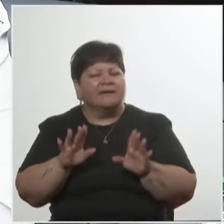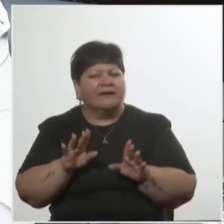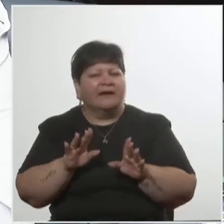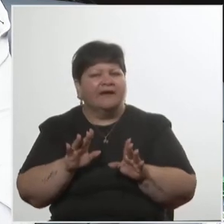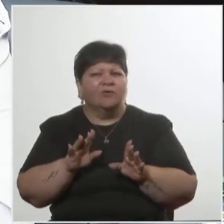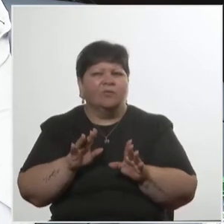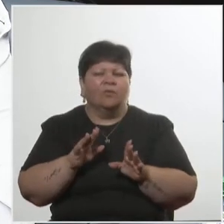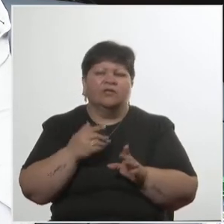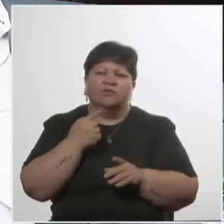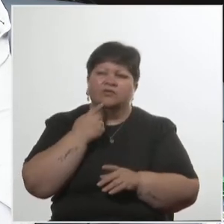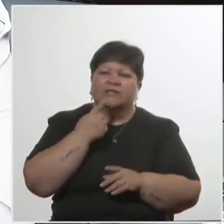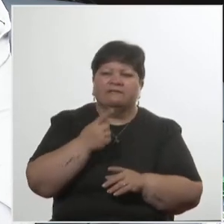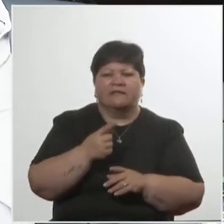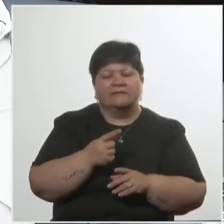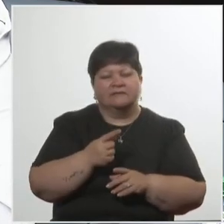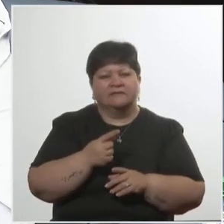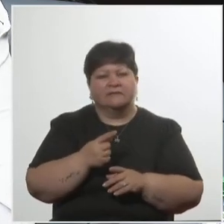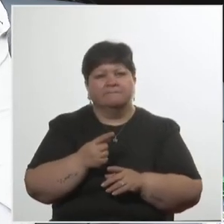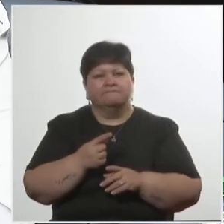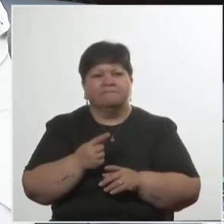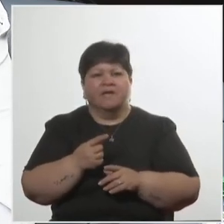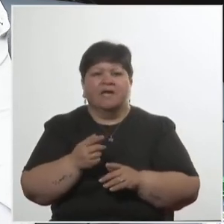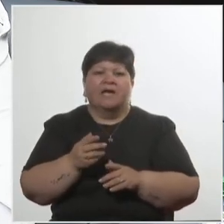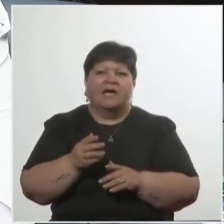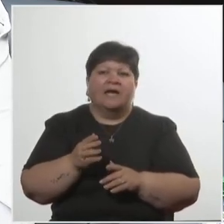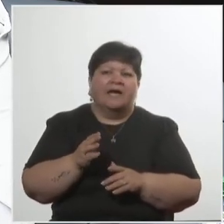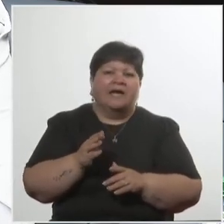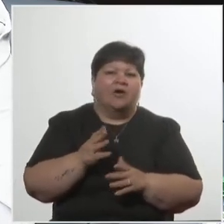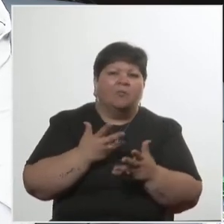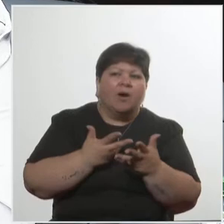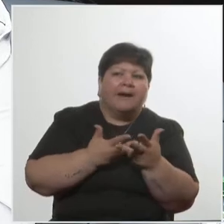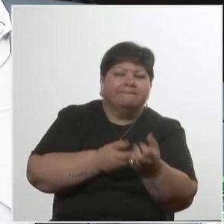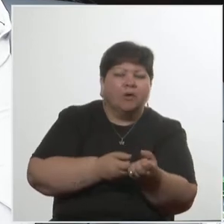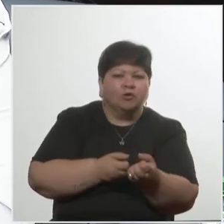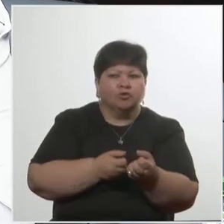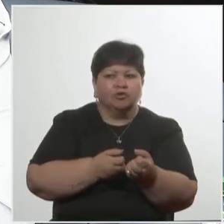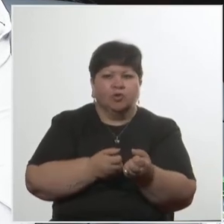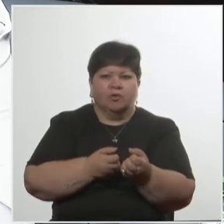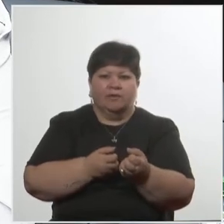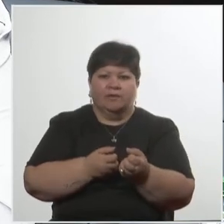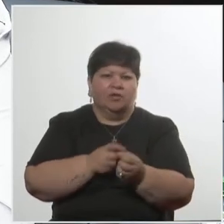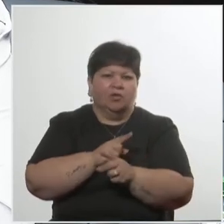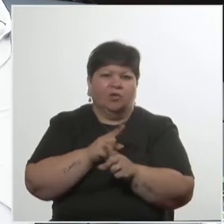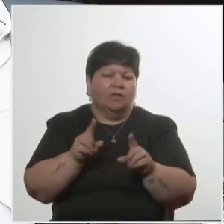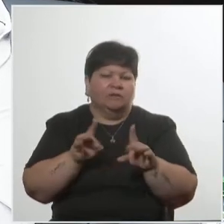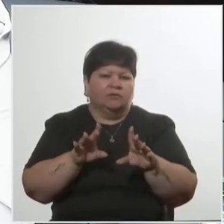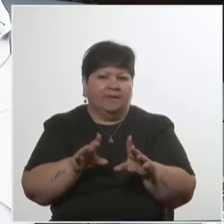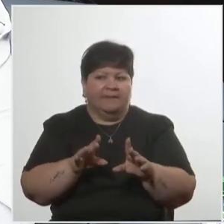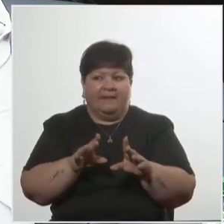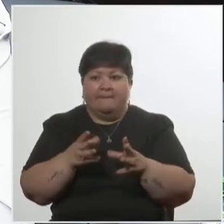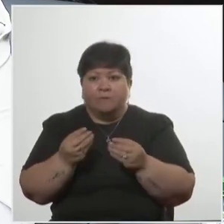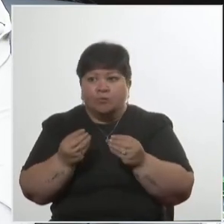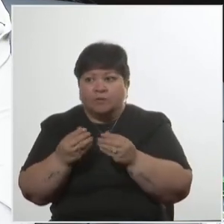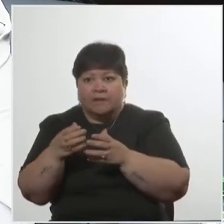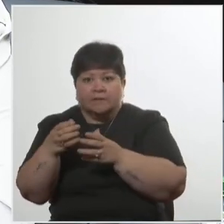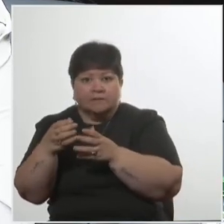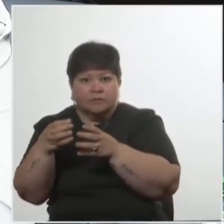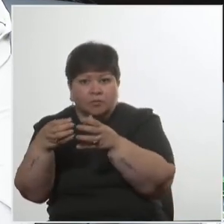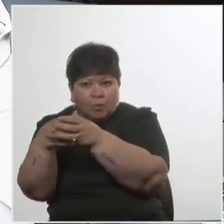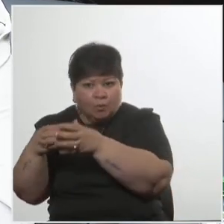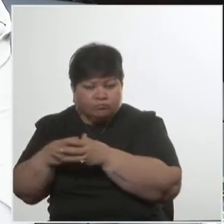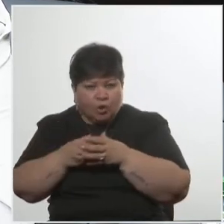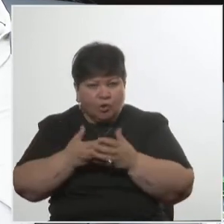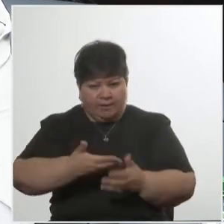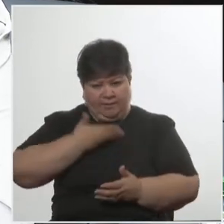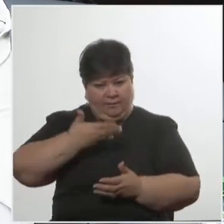la reparación que se dio las víctimas del terrorismo de estado no fue integral hay muchos colectivos que siguen reclamando señora presidenta creo